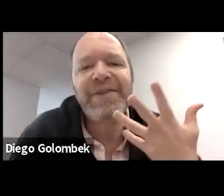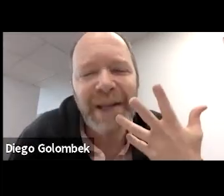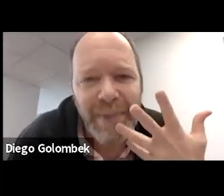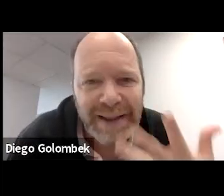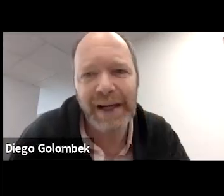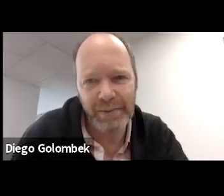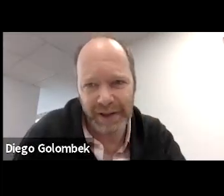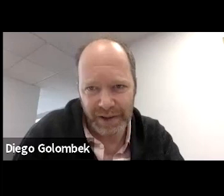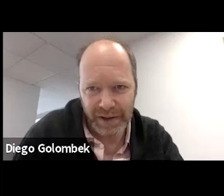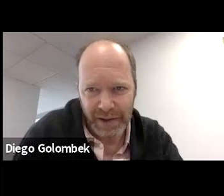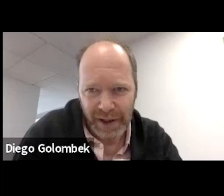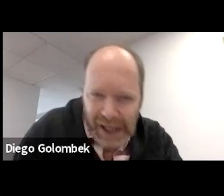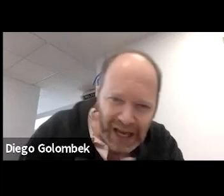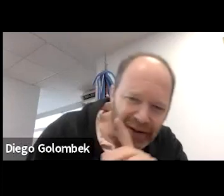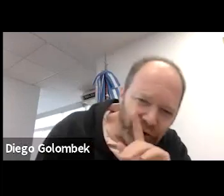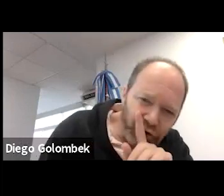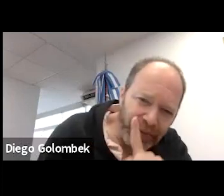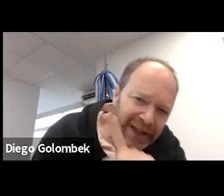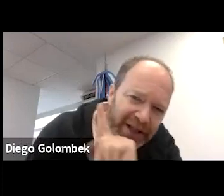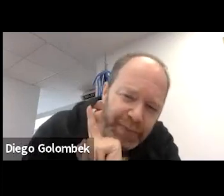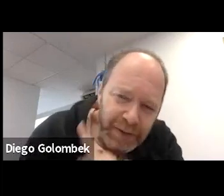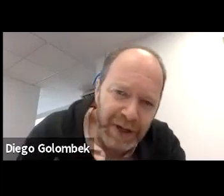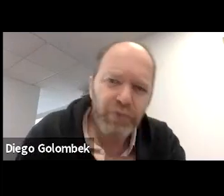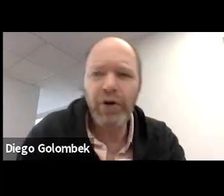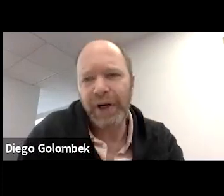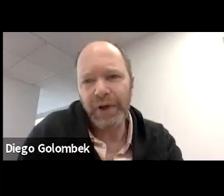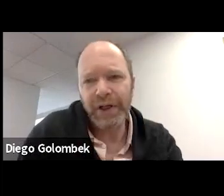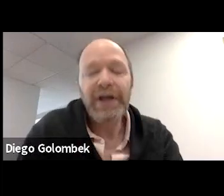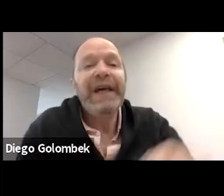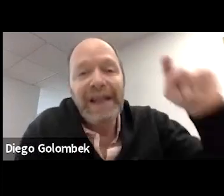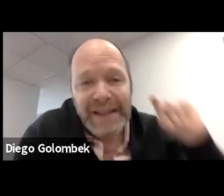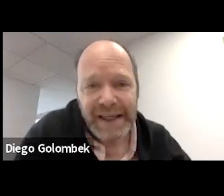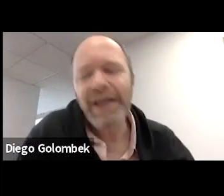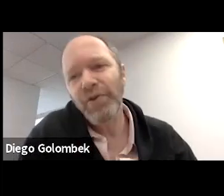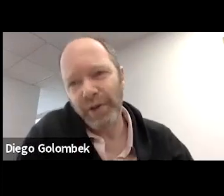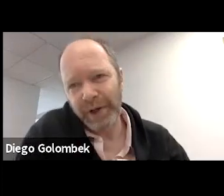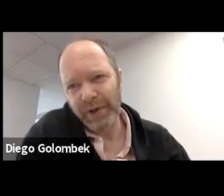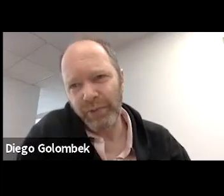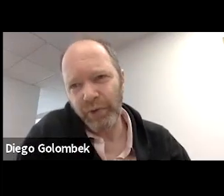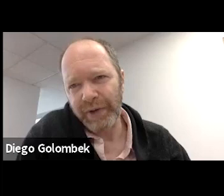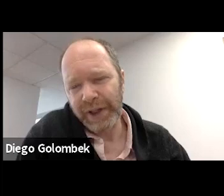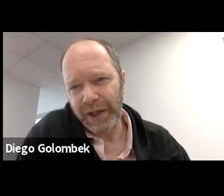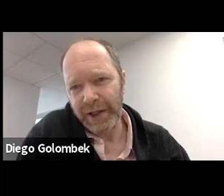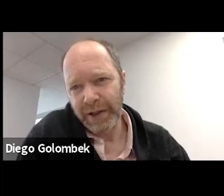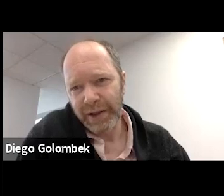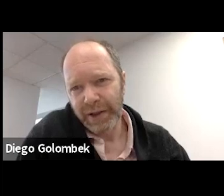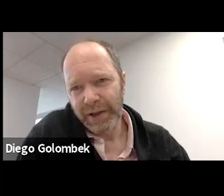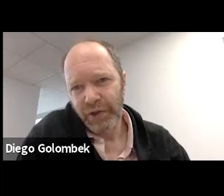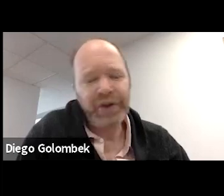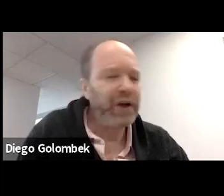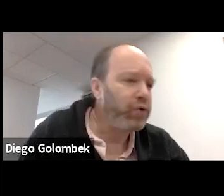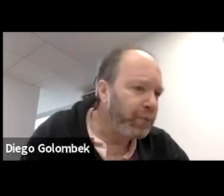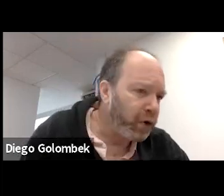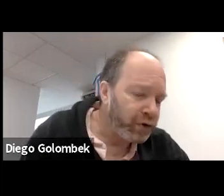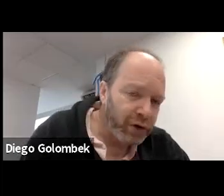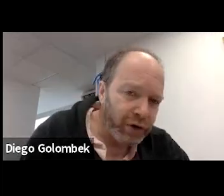resolverla experimentalmente. Y no solamente el experimento es lo válido aquí, el diseño del experimento es fundamental. Si